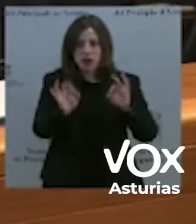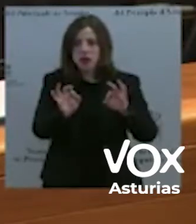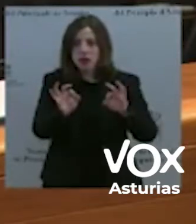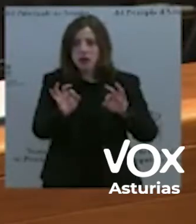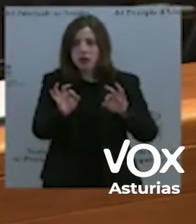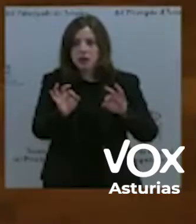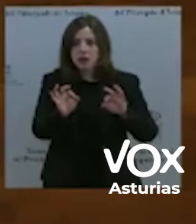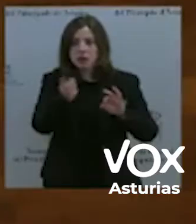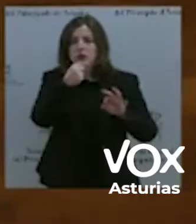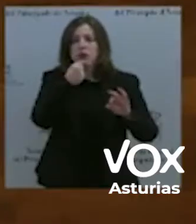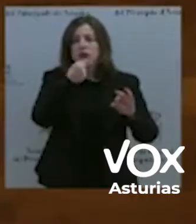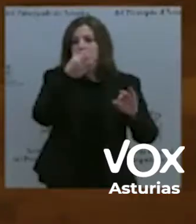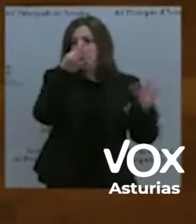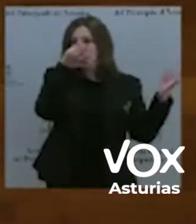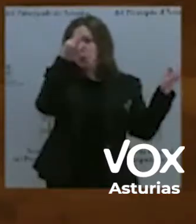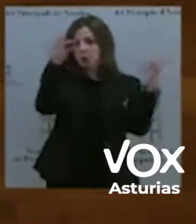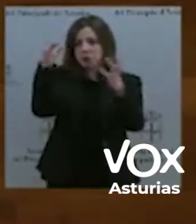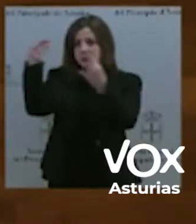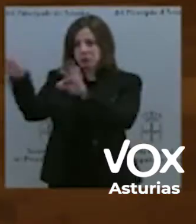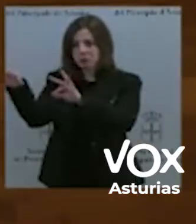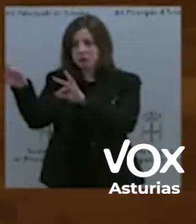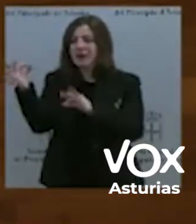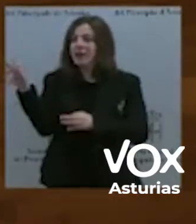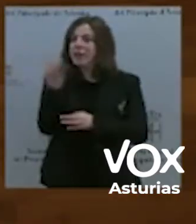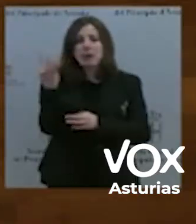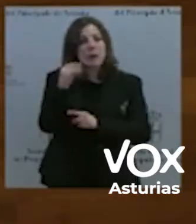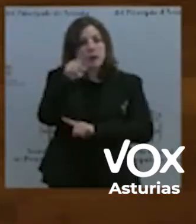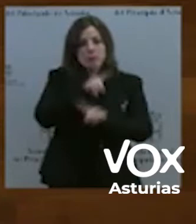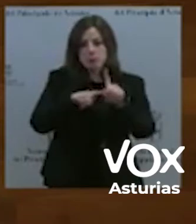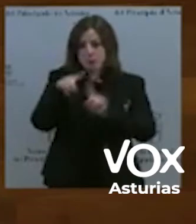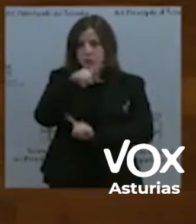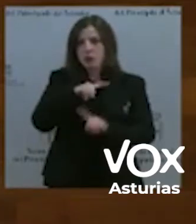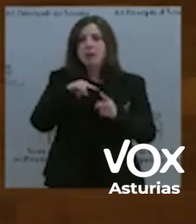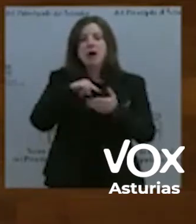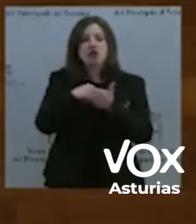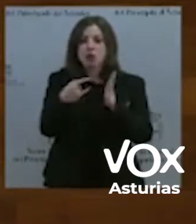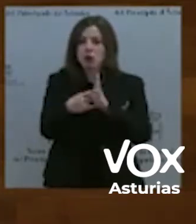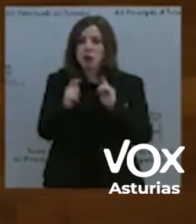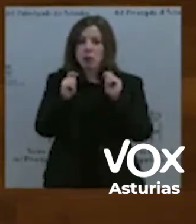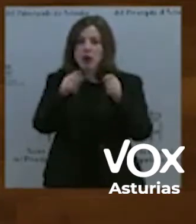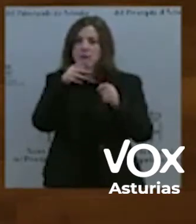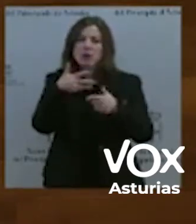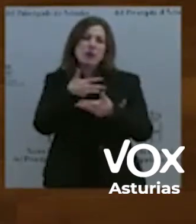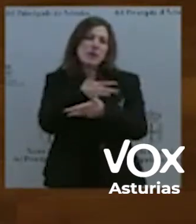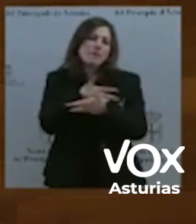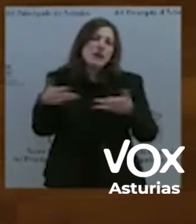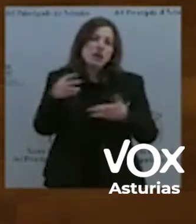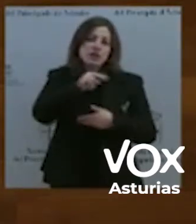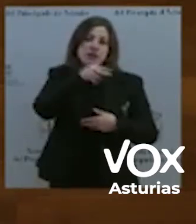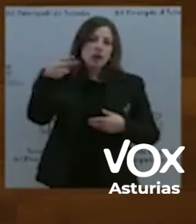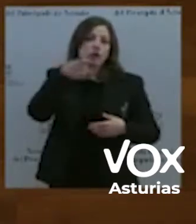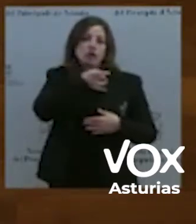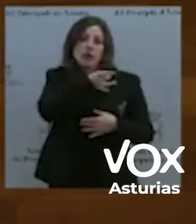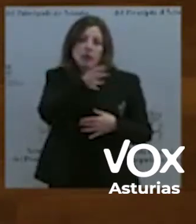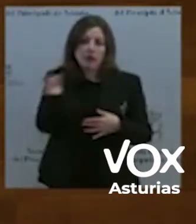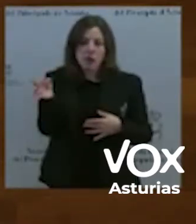resolver el enorme problema que han creado adeudando millones de euros a las entidades del tercer sector, esas que se ocupan